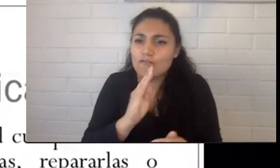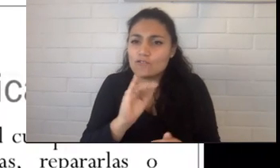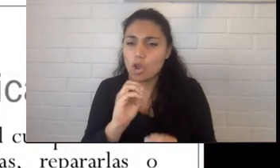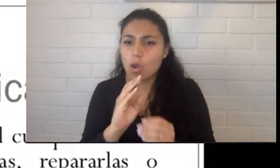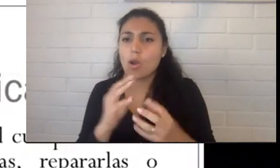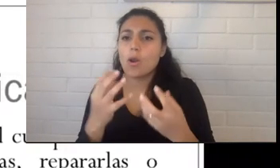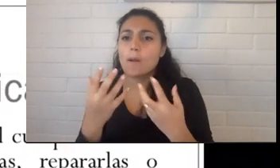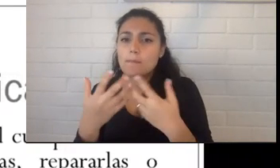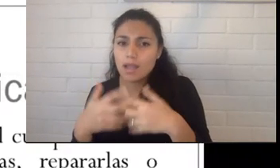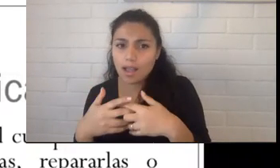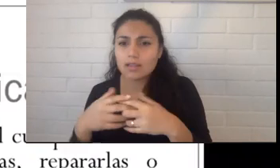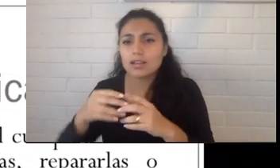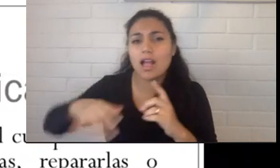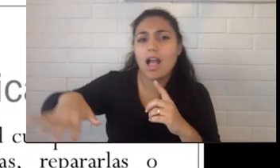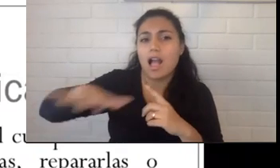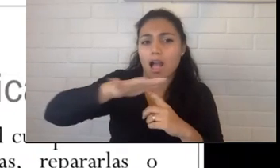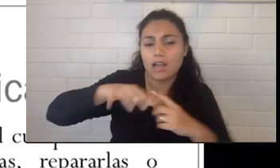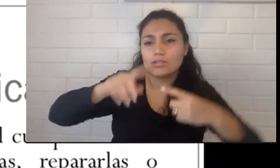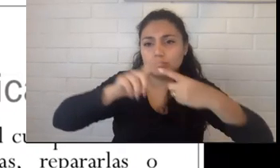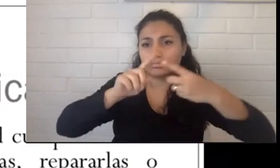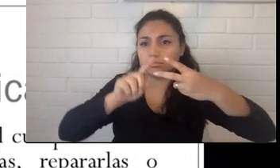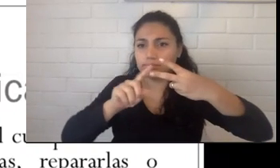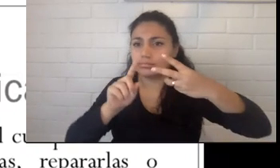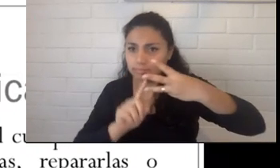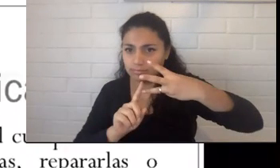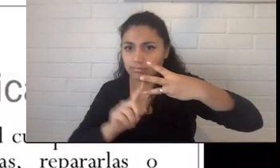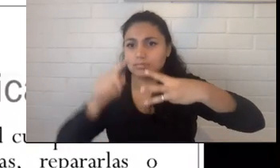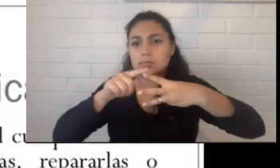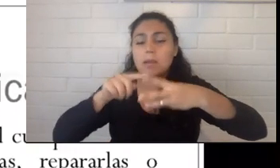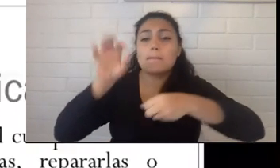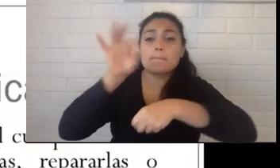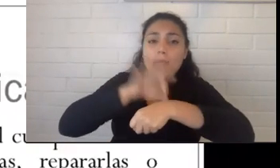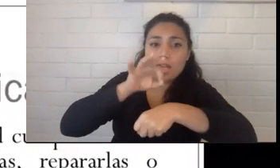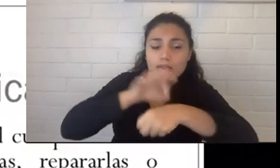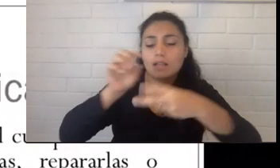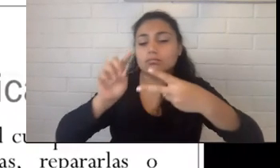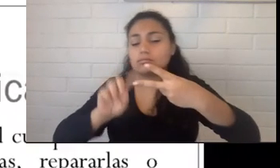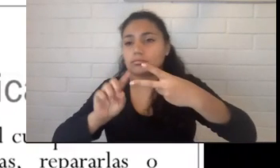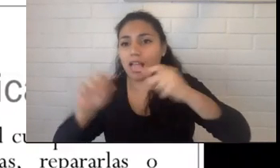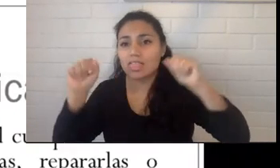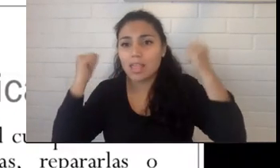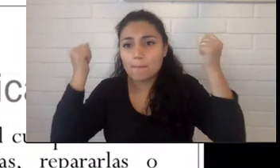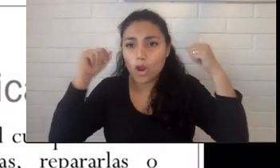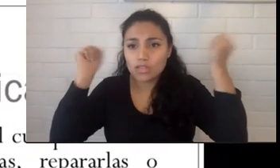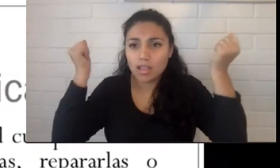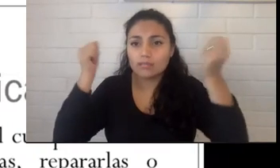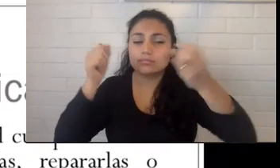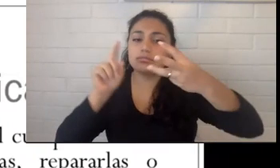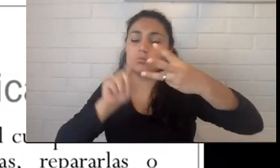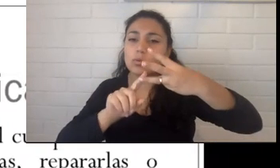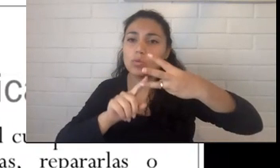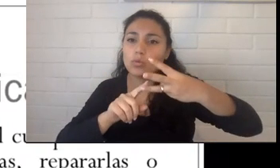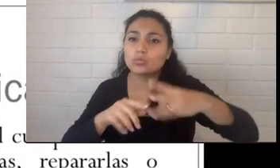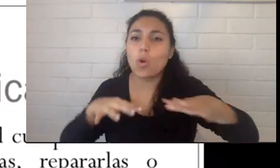tres grandes áreas, o se entienden que pueden estar dentro de tres grandes áreas: la médica, la deportiva y la ocupacional.